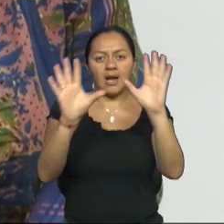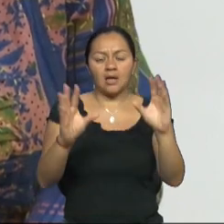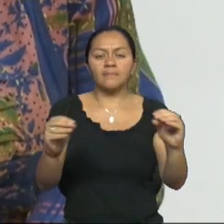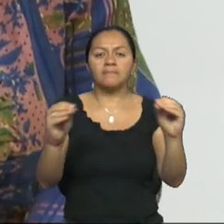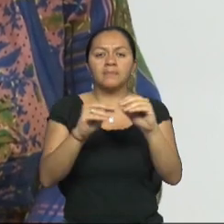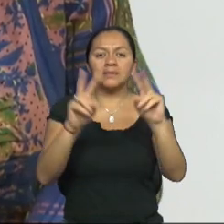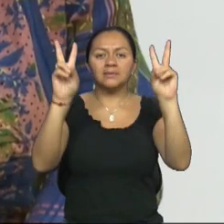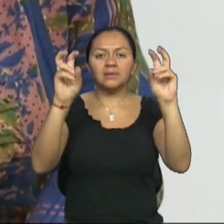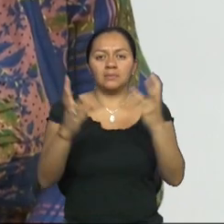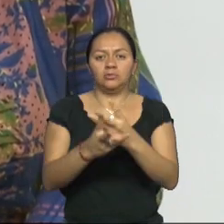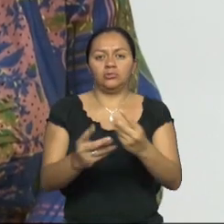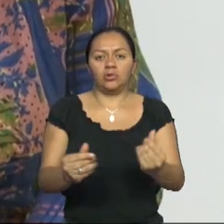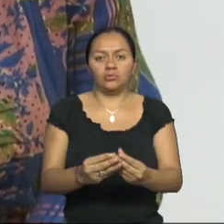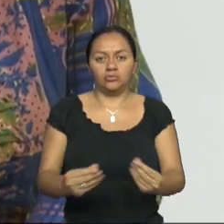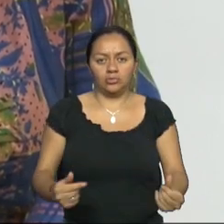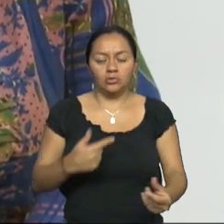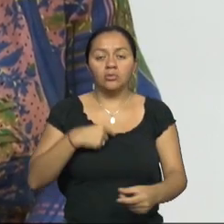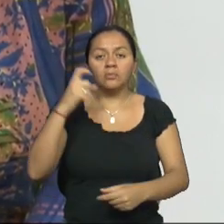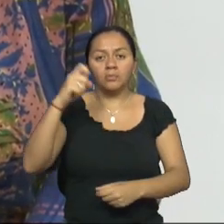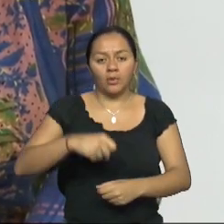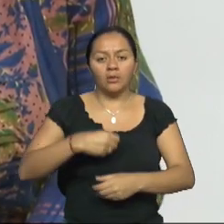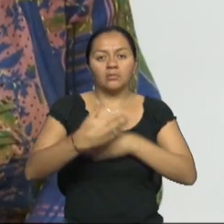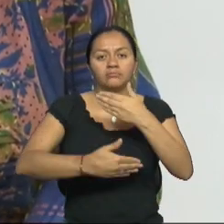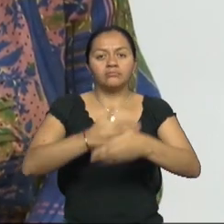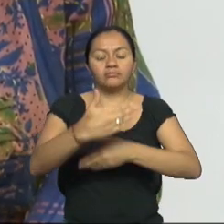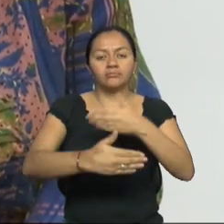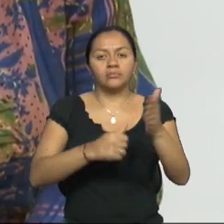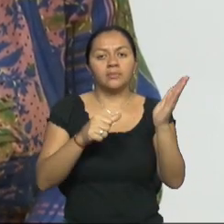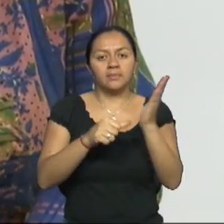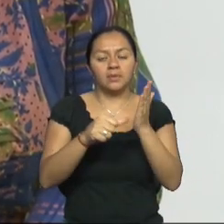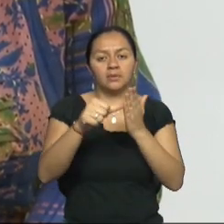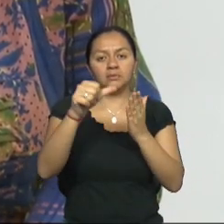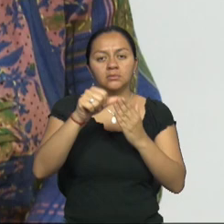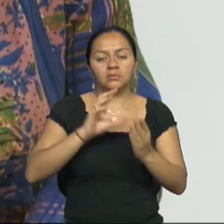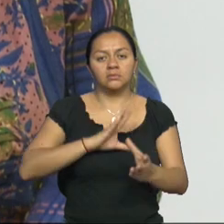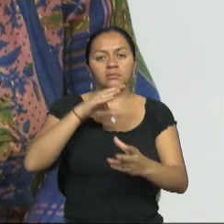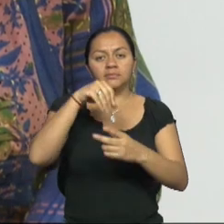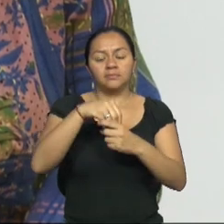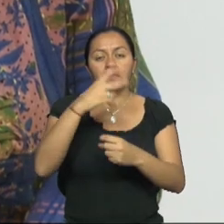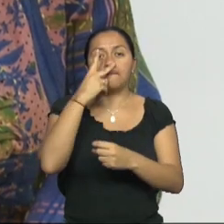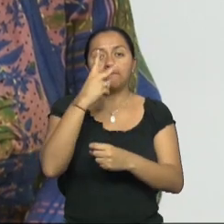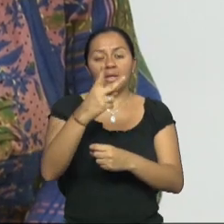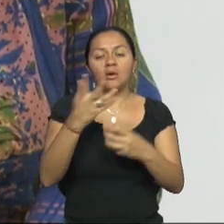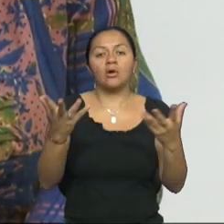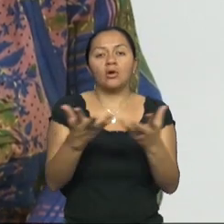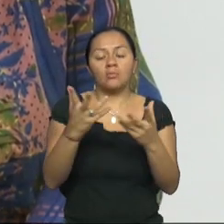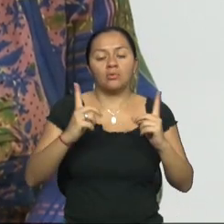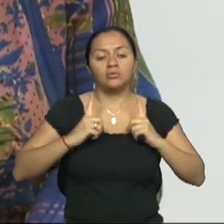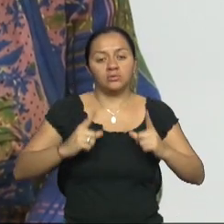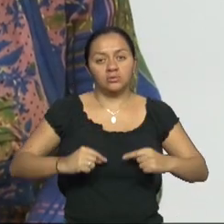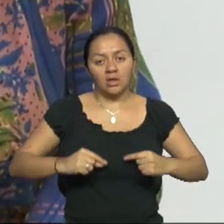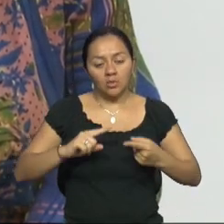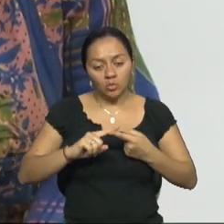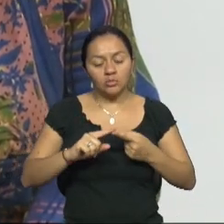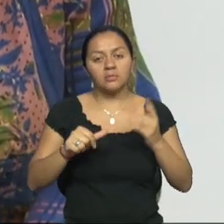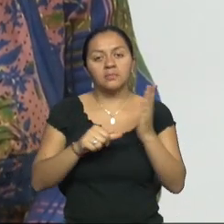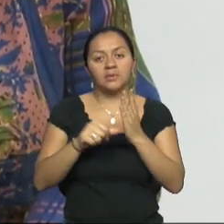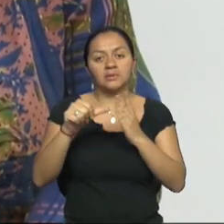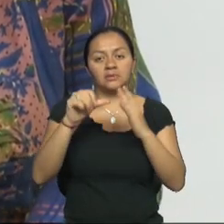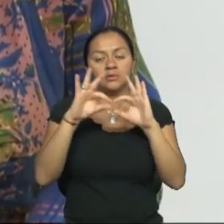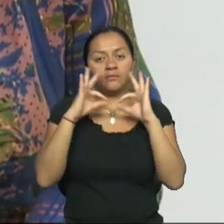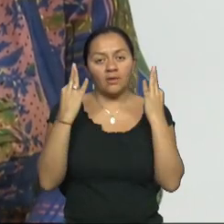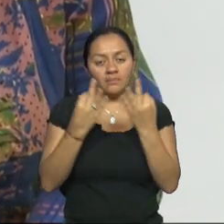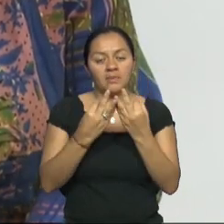tema, igualmente por los diferentes ministerios que están involucrados, Ministerio de Salud, Ministerio de Familia,